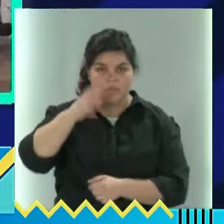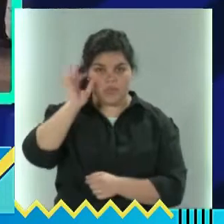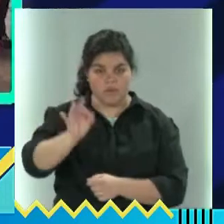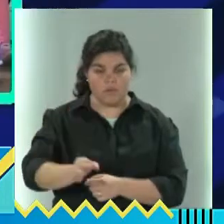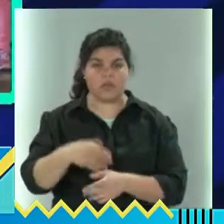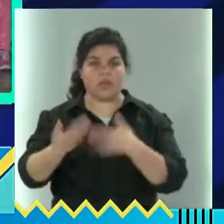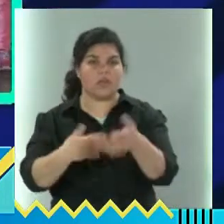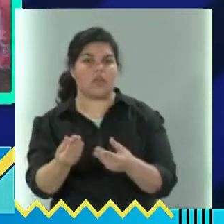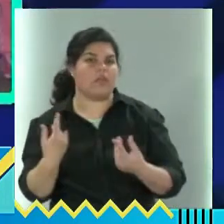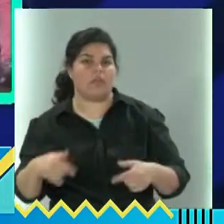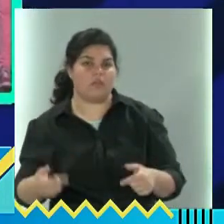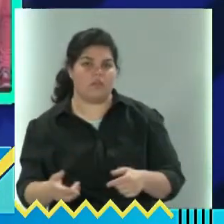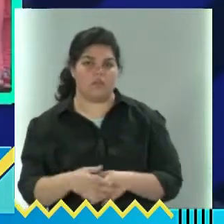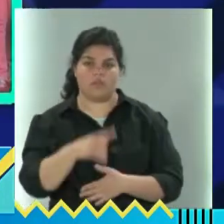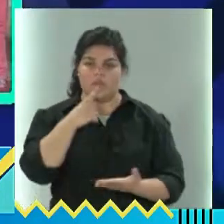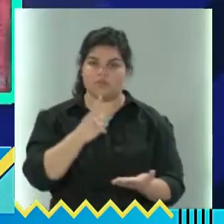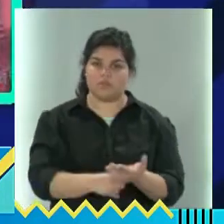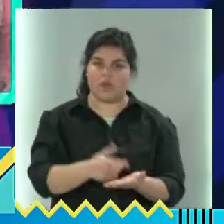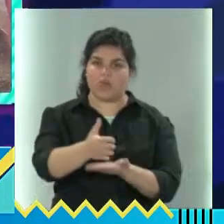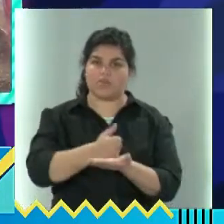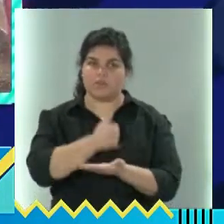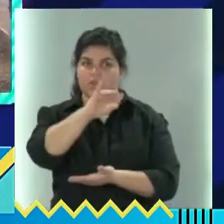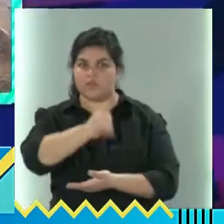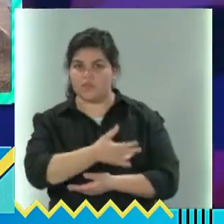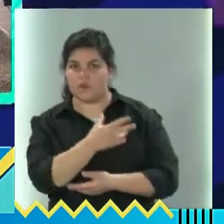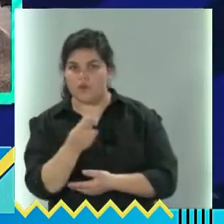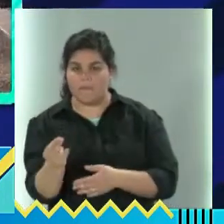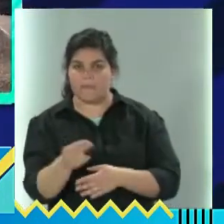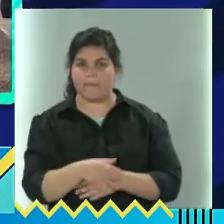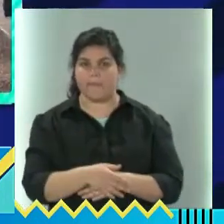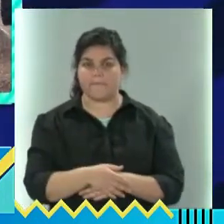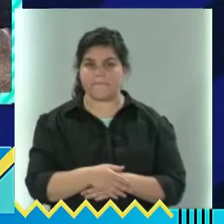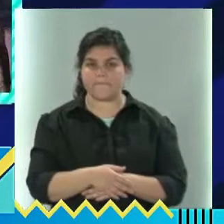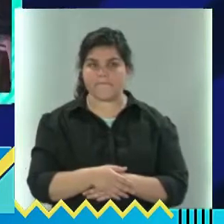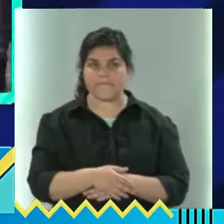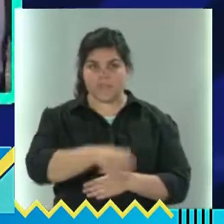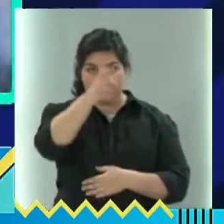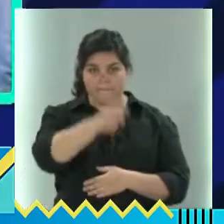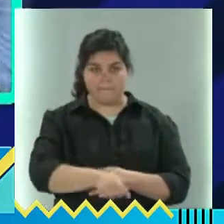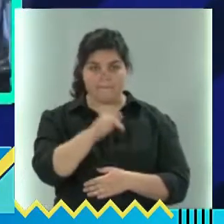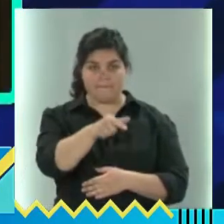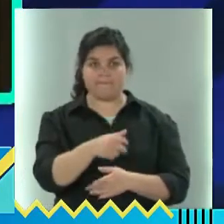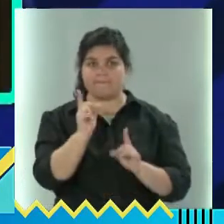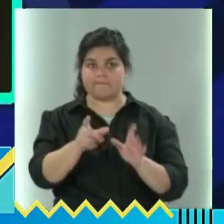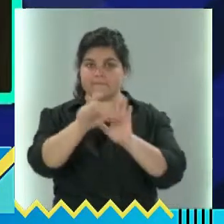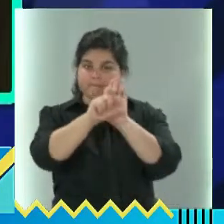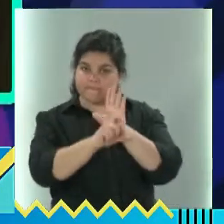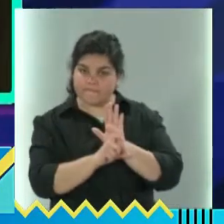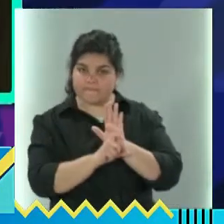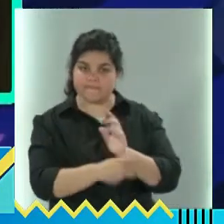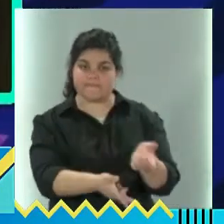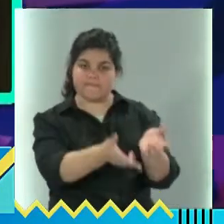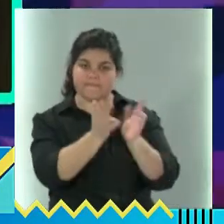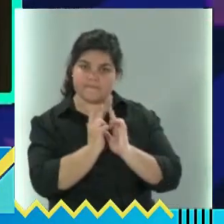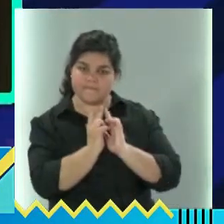qué sanción aceptar, porque si él tiene las facultades, el código mismo nos brinda las facultades de poder